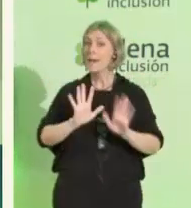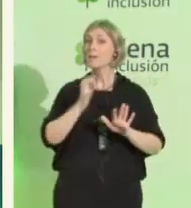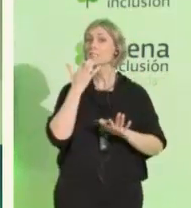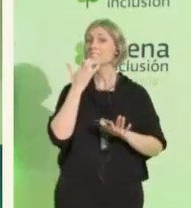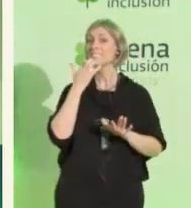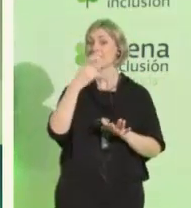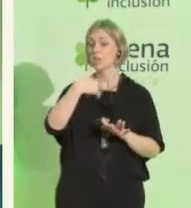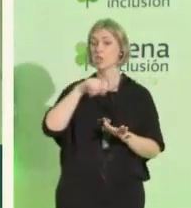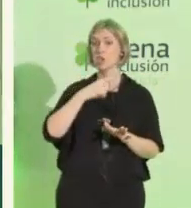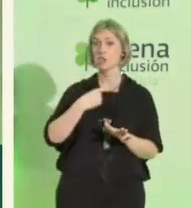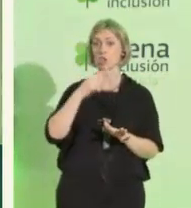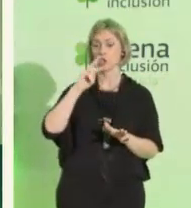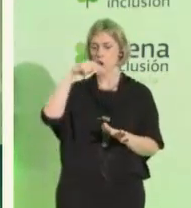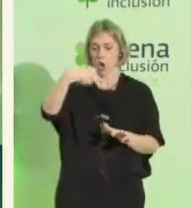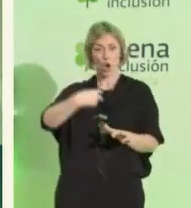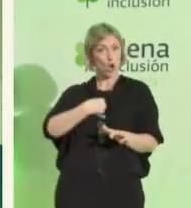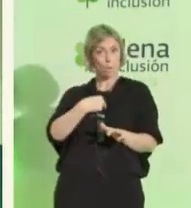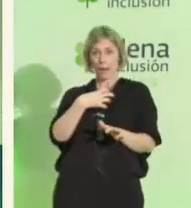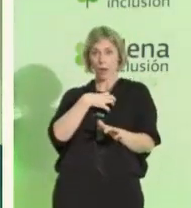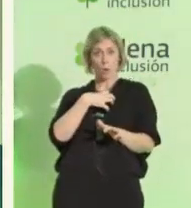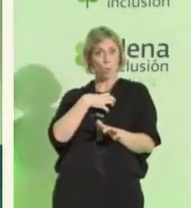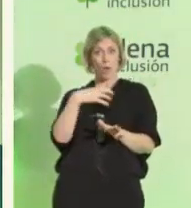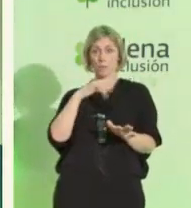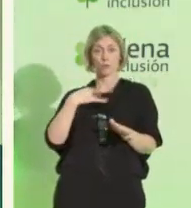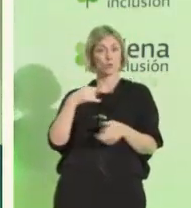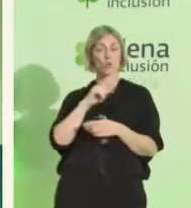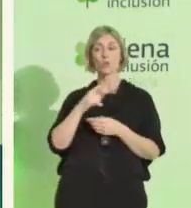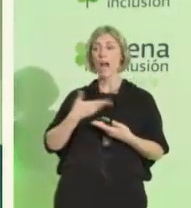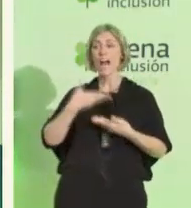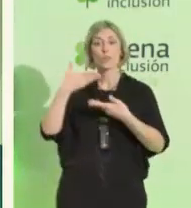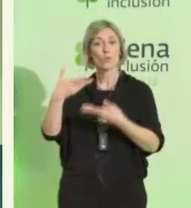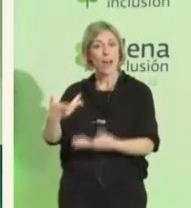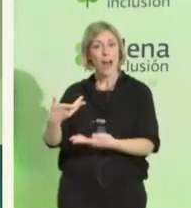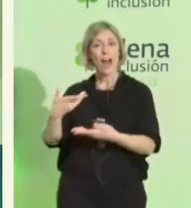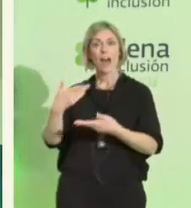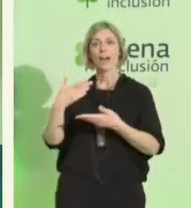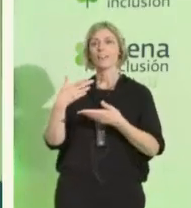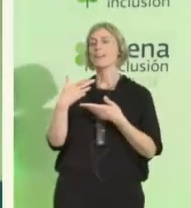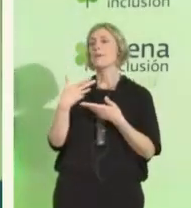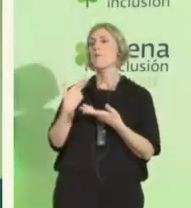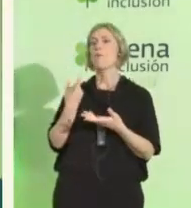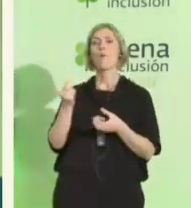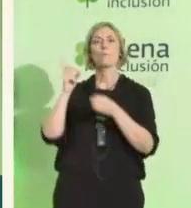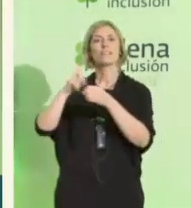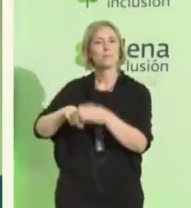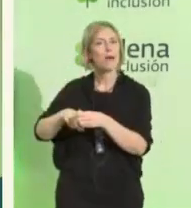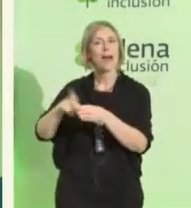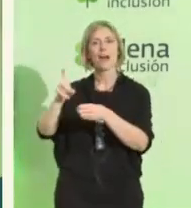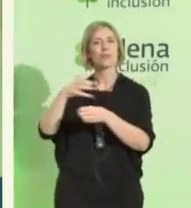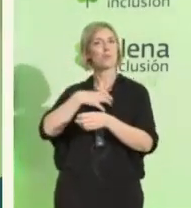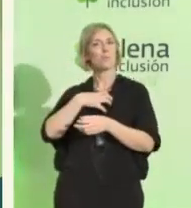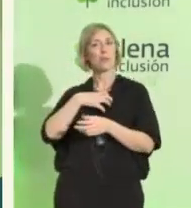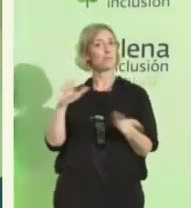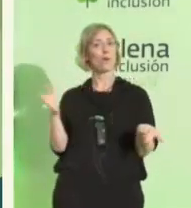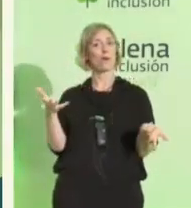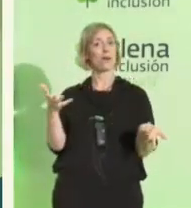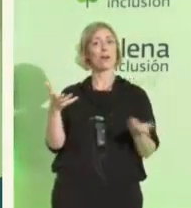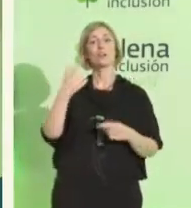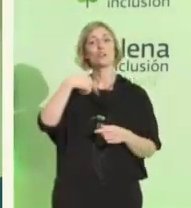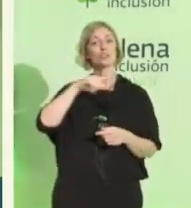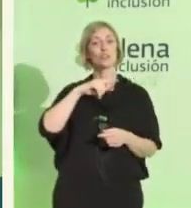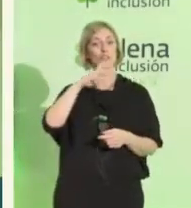nos podemos apostar la ciudad y la podés yo lo que somos personas comunes